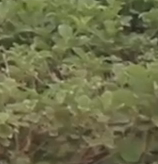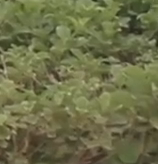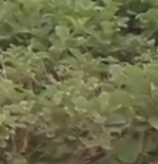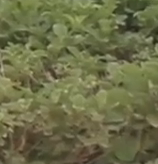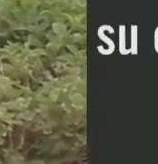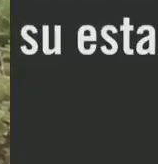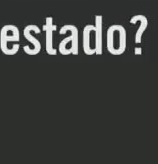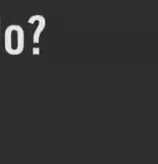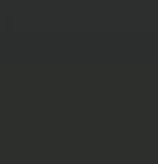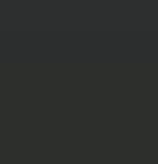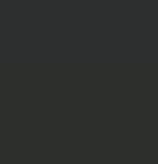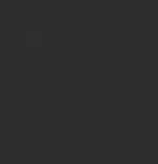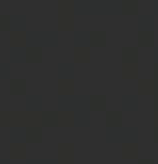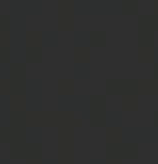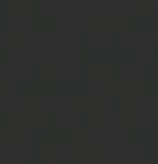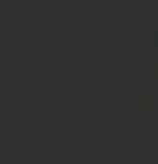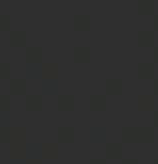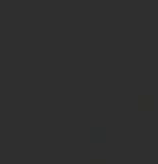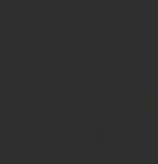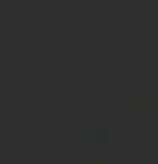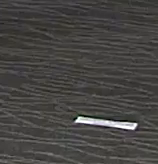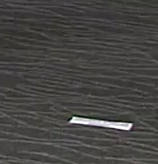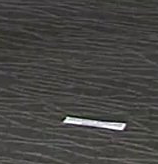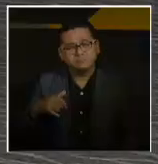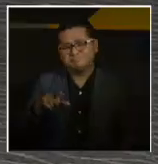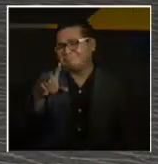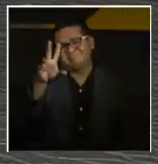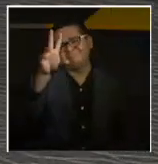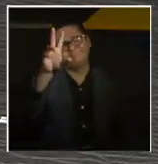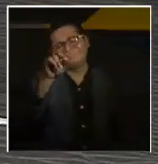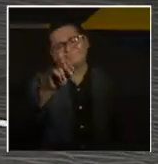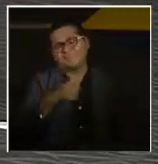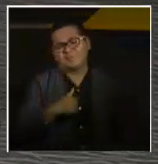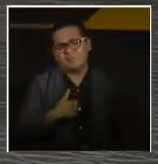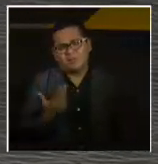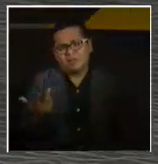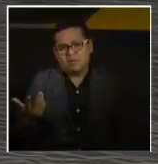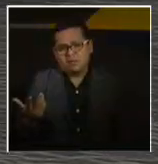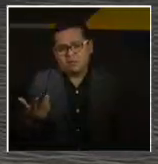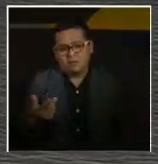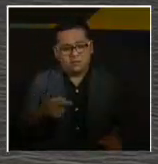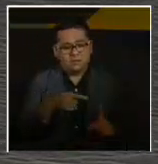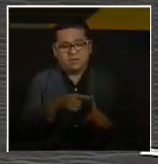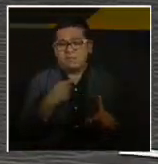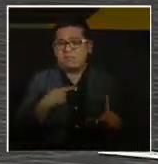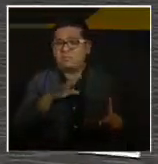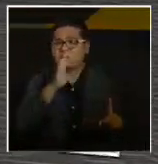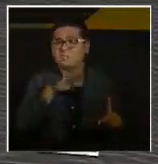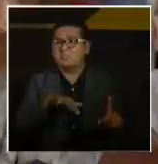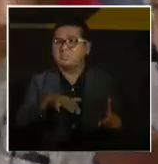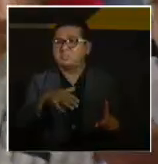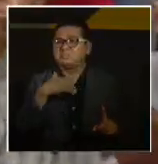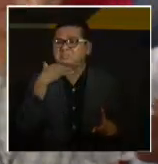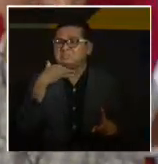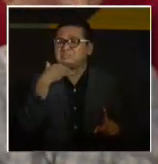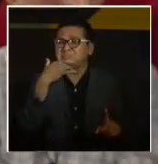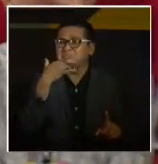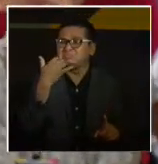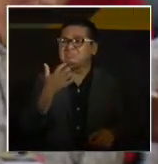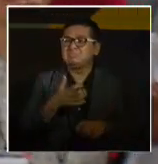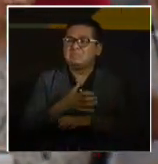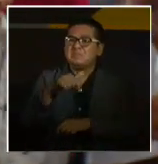en su estado? Adelante, candidato. Definitivamente no. La delincuencia nos cuesta al